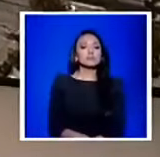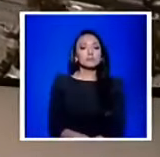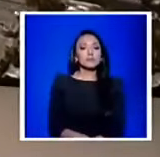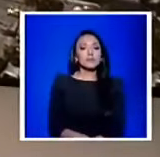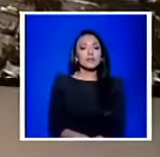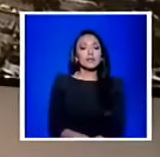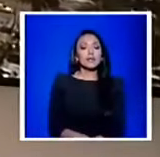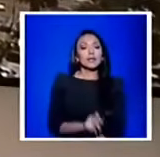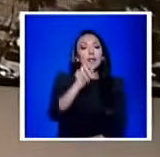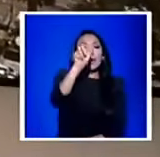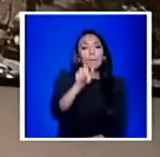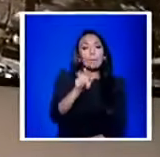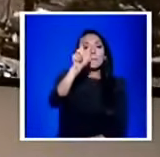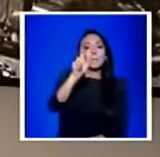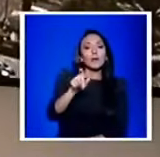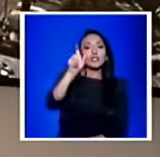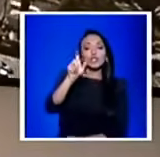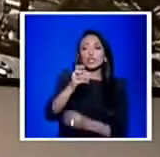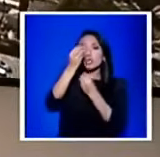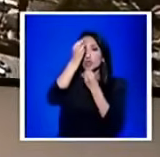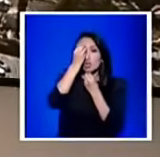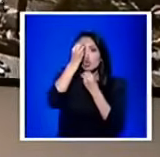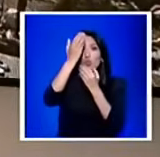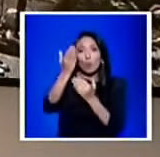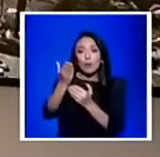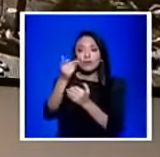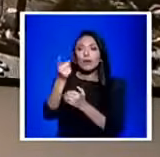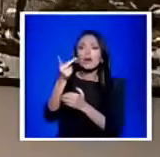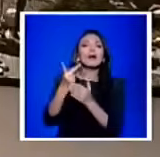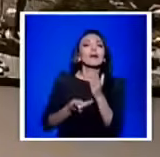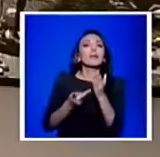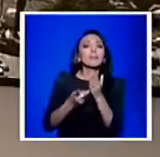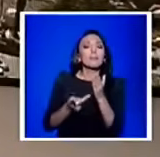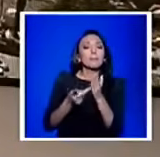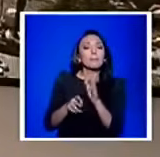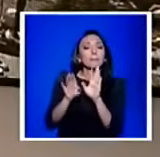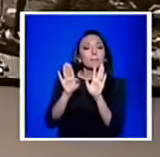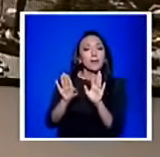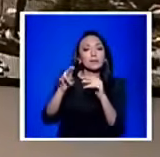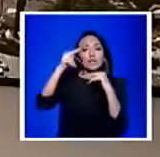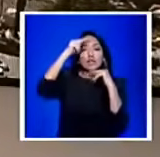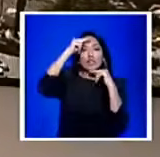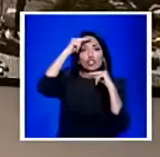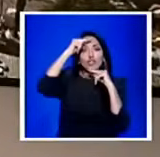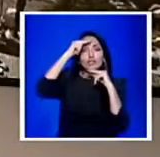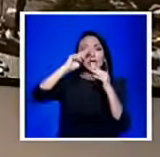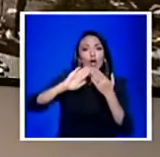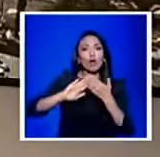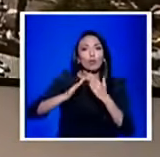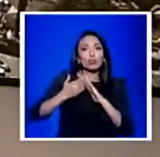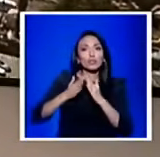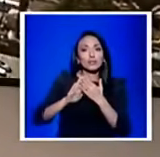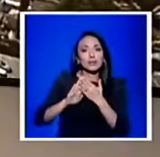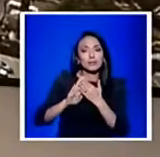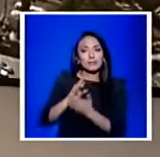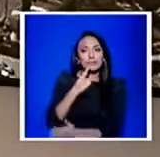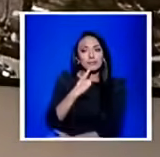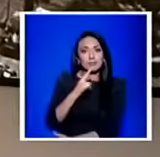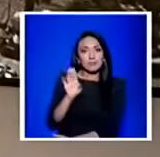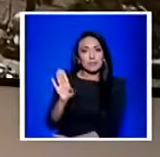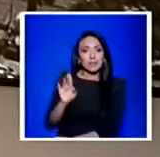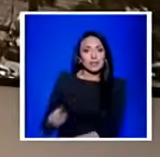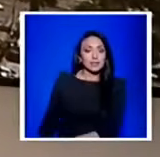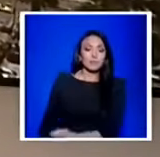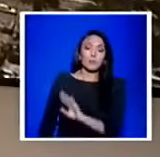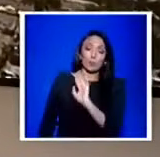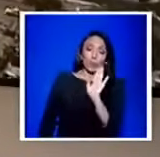nos cuentan de primera mano sobre las necesidades de sus barrios. En el noticiero de la comunidad, ellos tienen la palabra. Usted, querido vecino, por